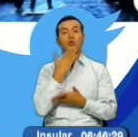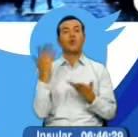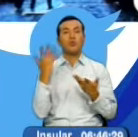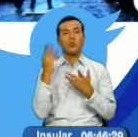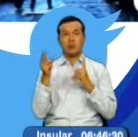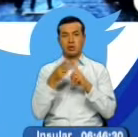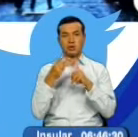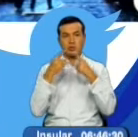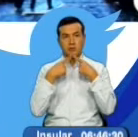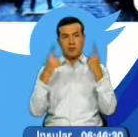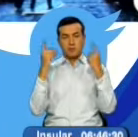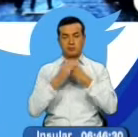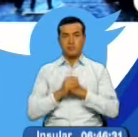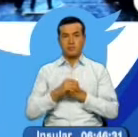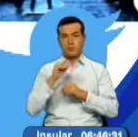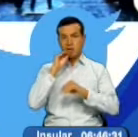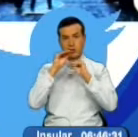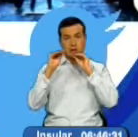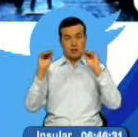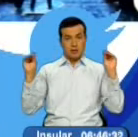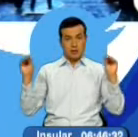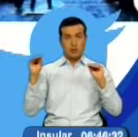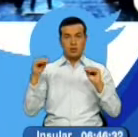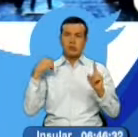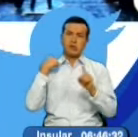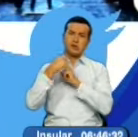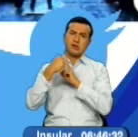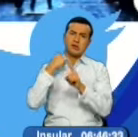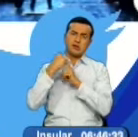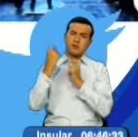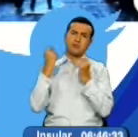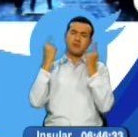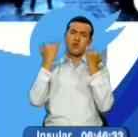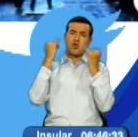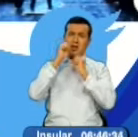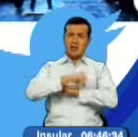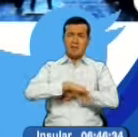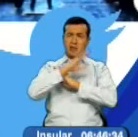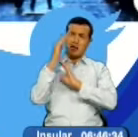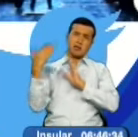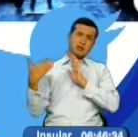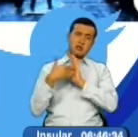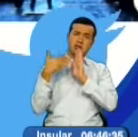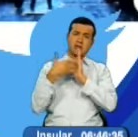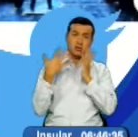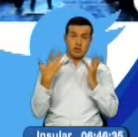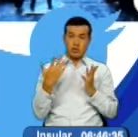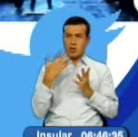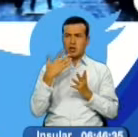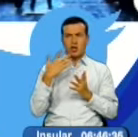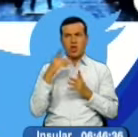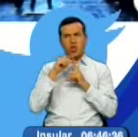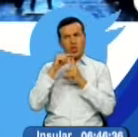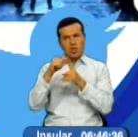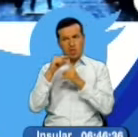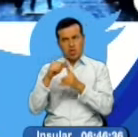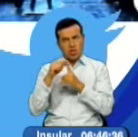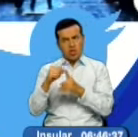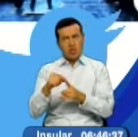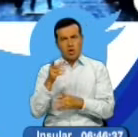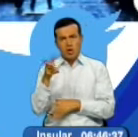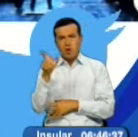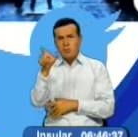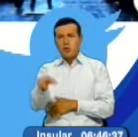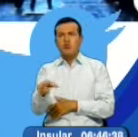en redes sociales. Aclaración. Me agredieron por sorpresa esta mañana y la verdad es que le dije de todo menos guapo